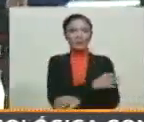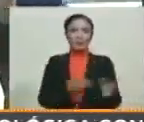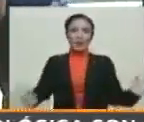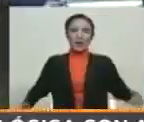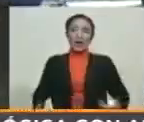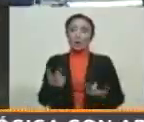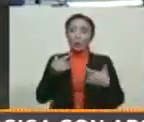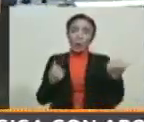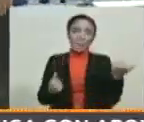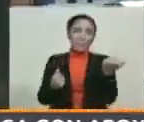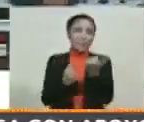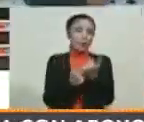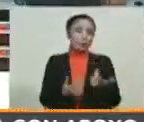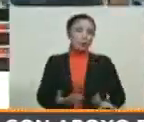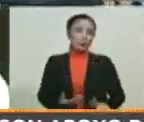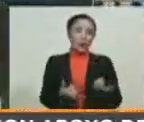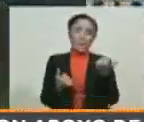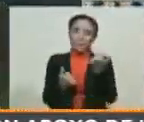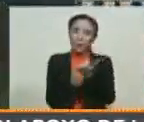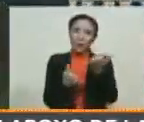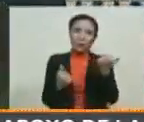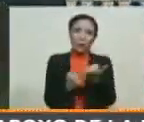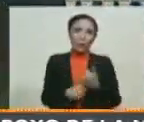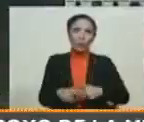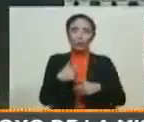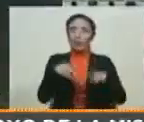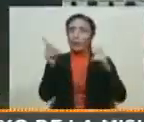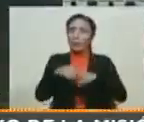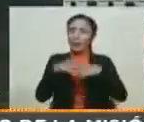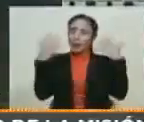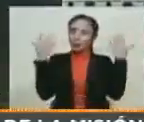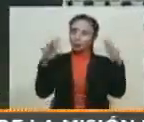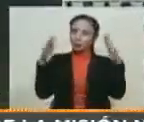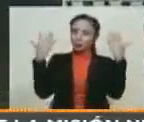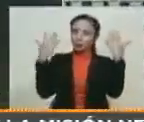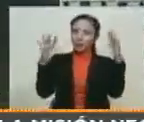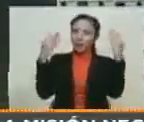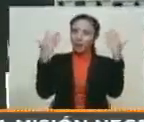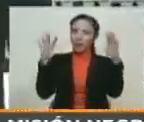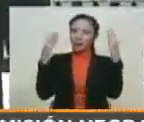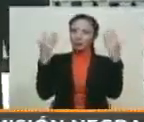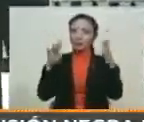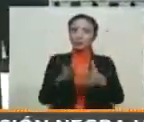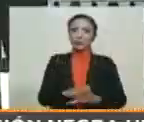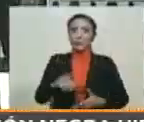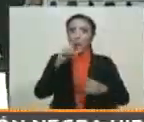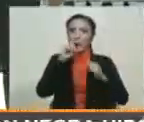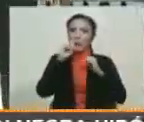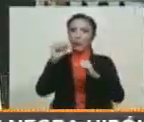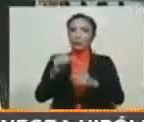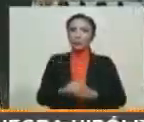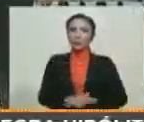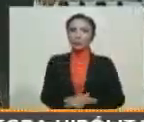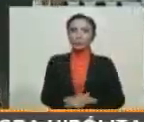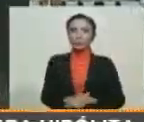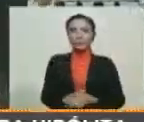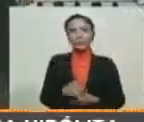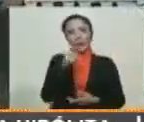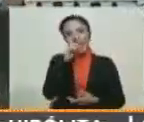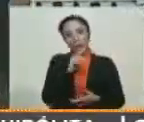al próximo presidente de la república bolivariana de venezuela para el periodo